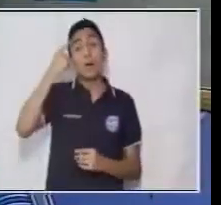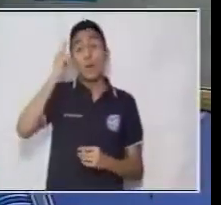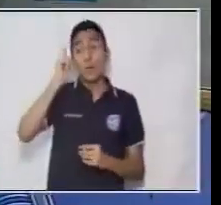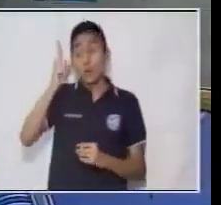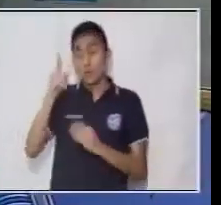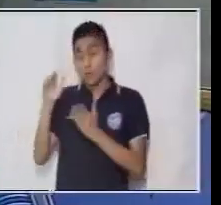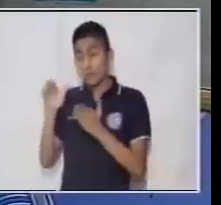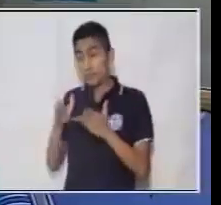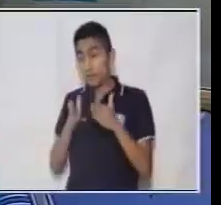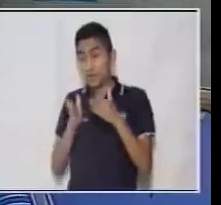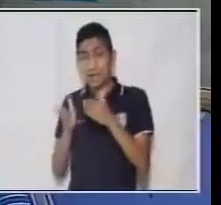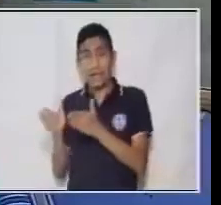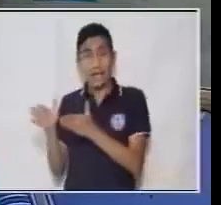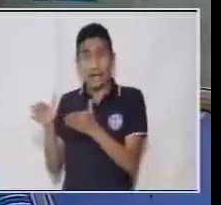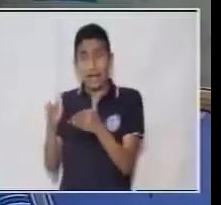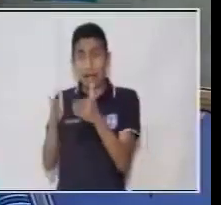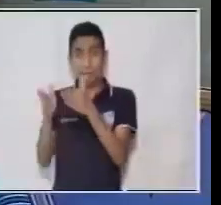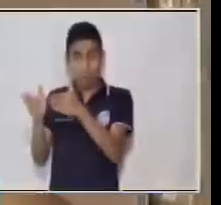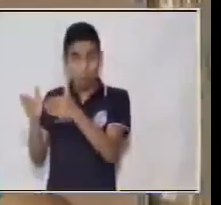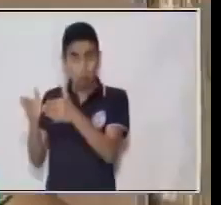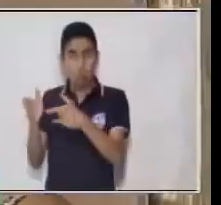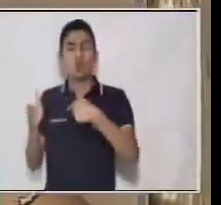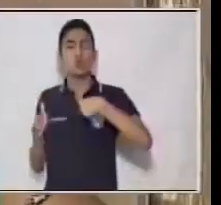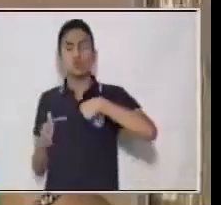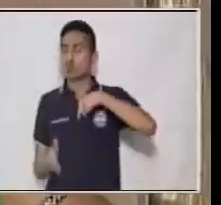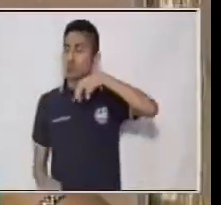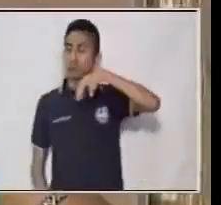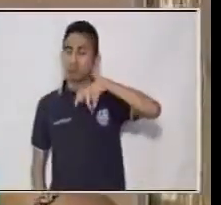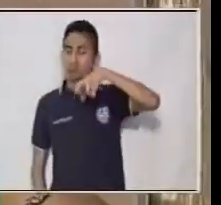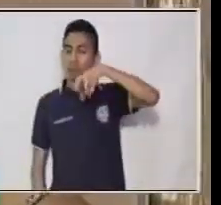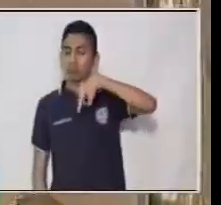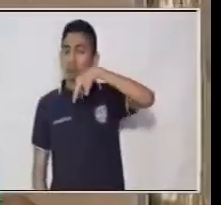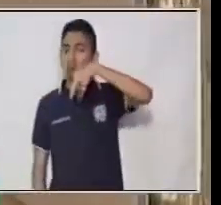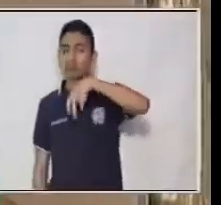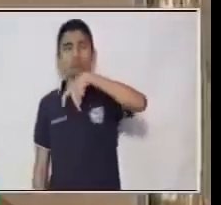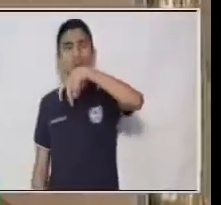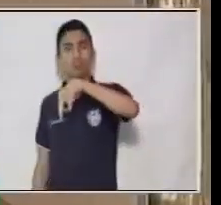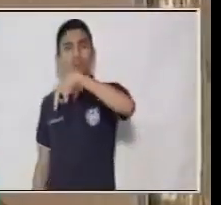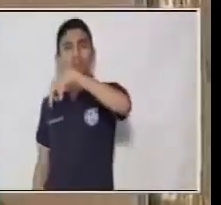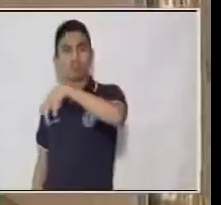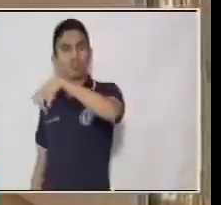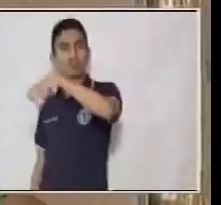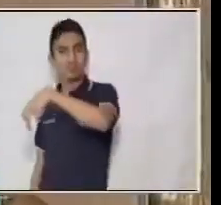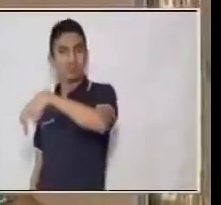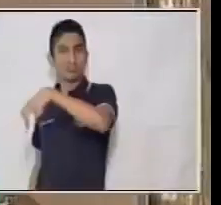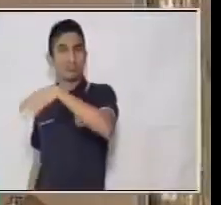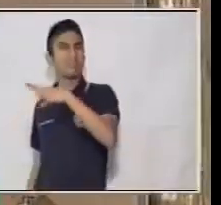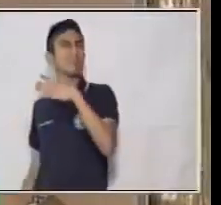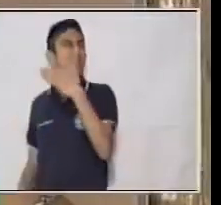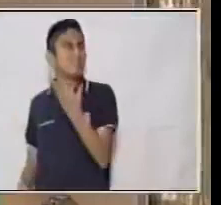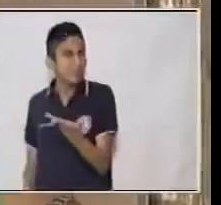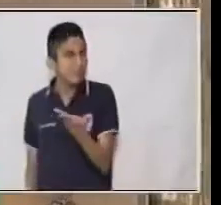de hierro voy contento muy veloz y doy un